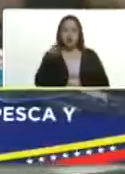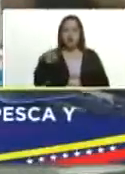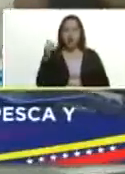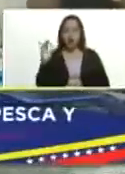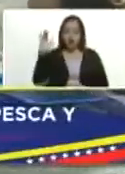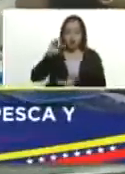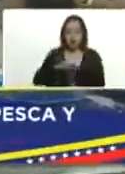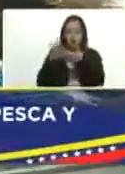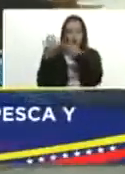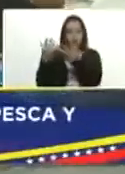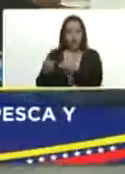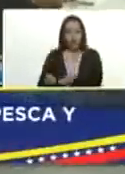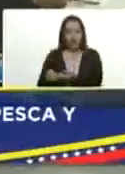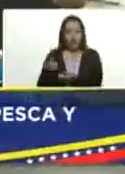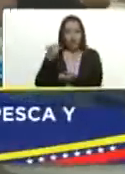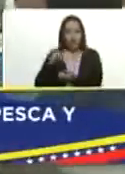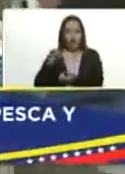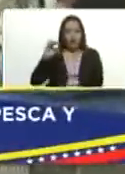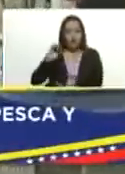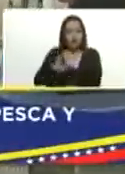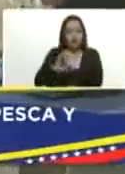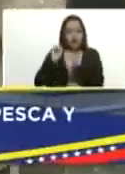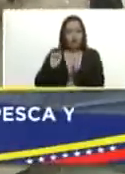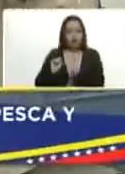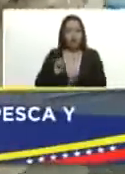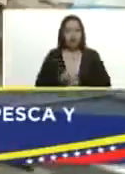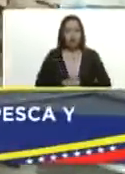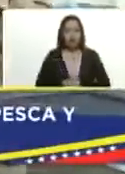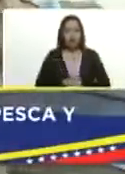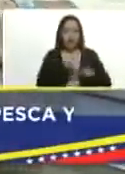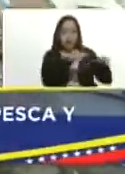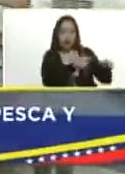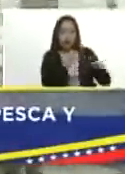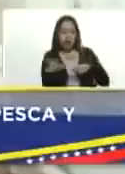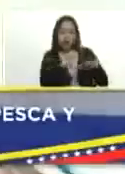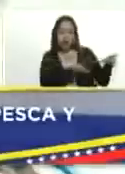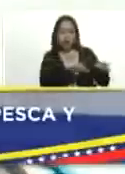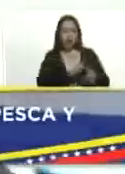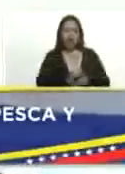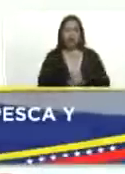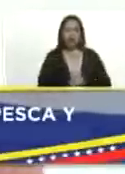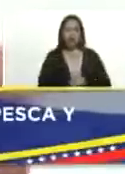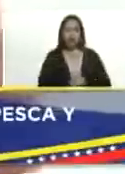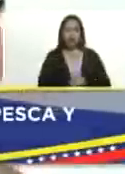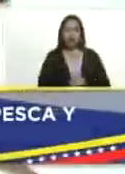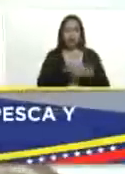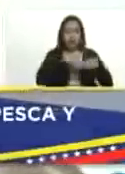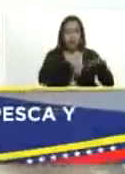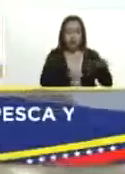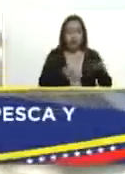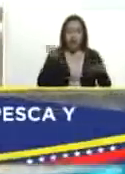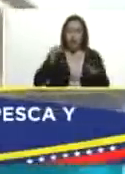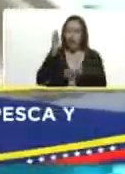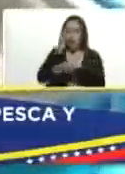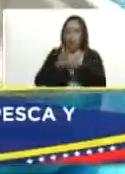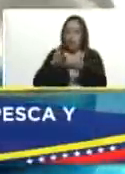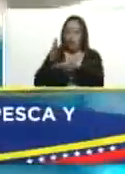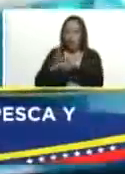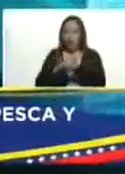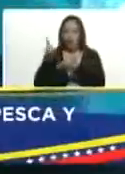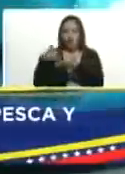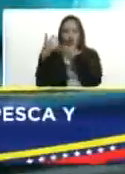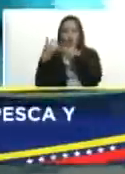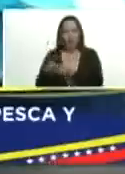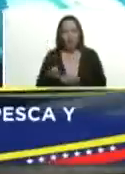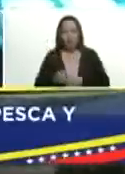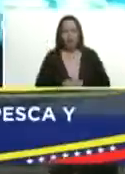vacío. Correcto. Bueno. Por aquí sale ya. Para la máquina. Con su corte de envasado al vacío. Aquí